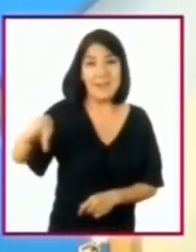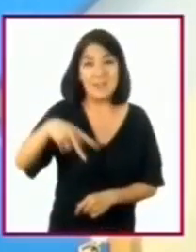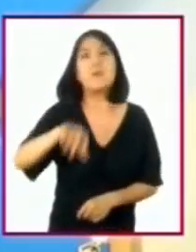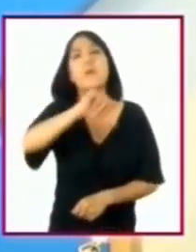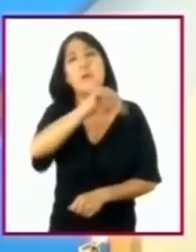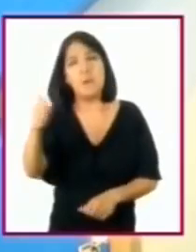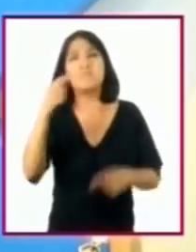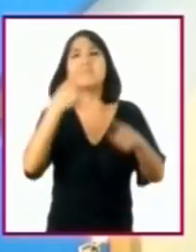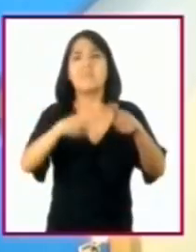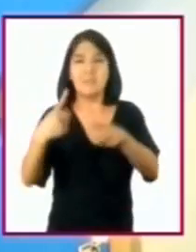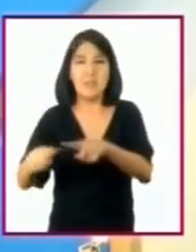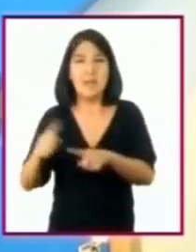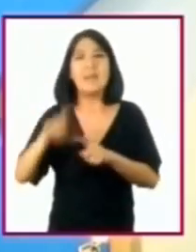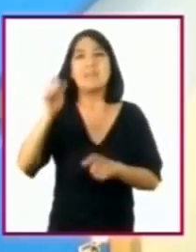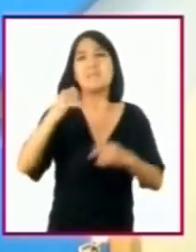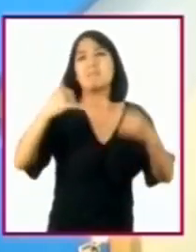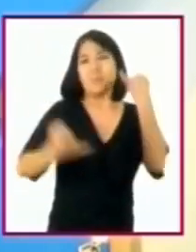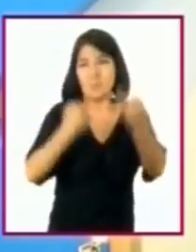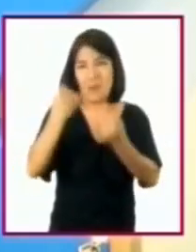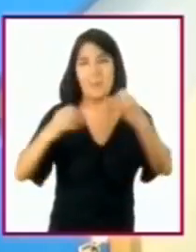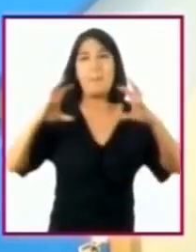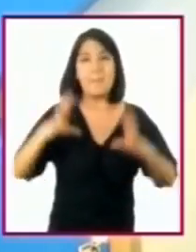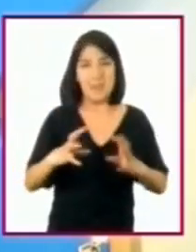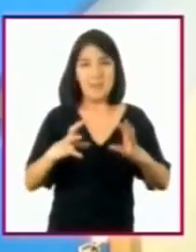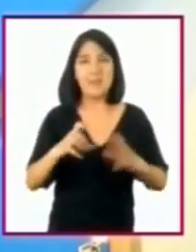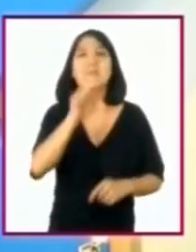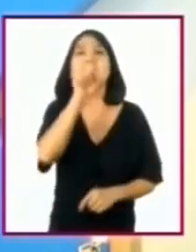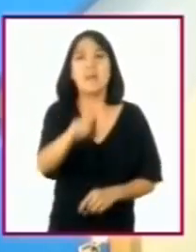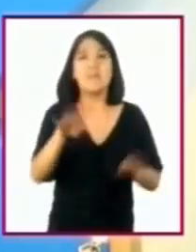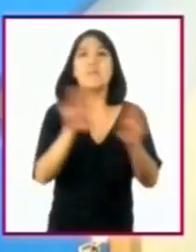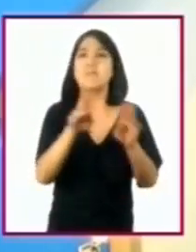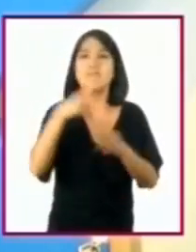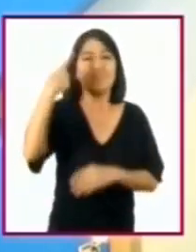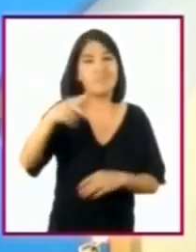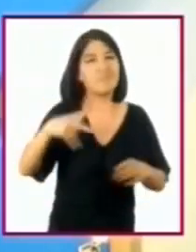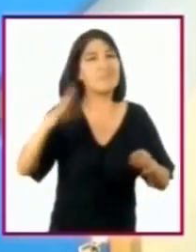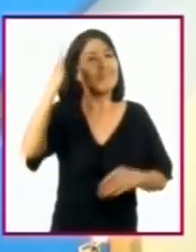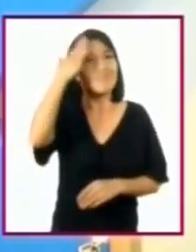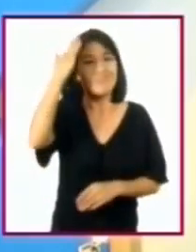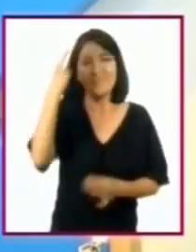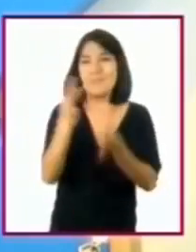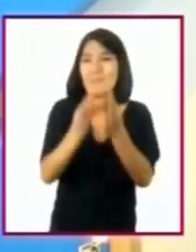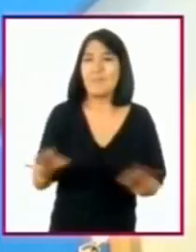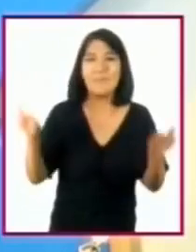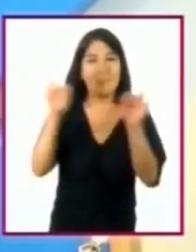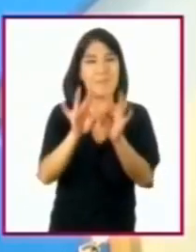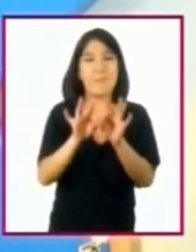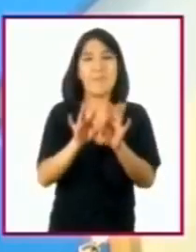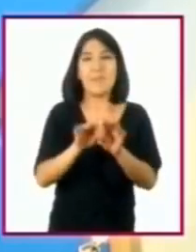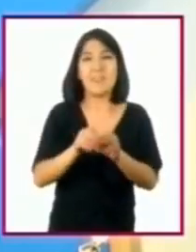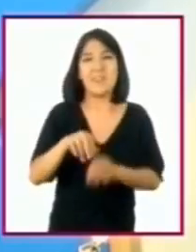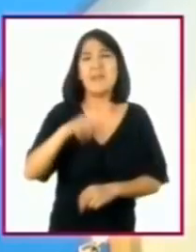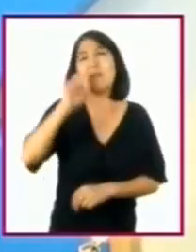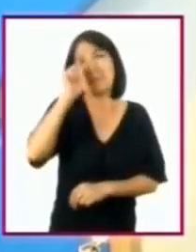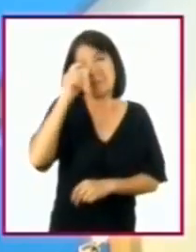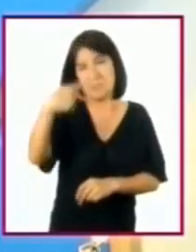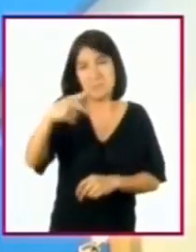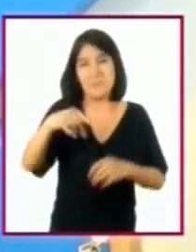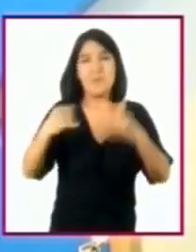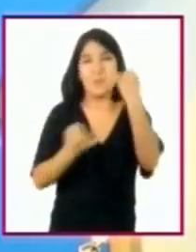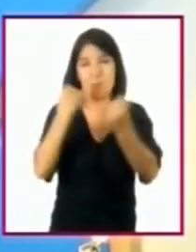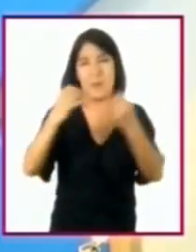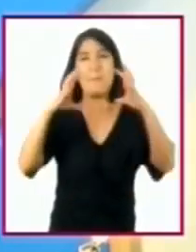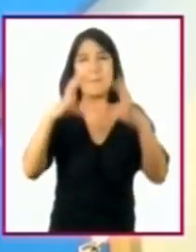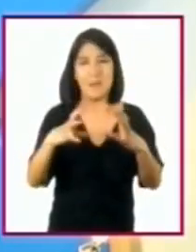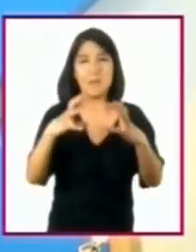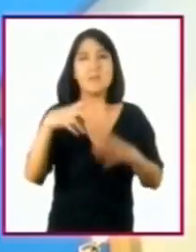otras actividades como el juego de pelota también simbolizaban los ciclos. Respecto al juego de pelota, se sabe